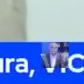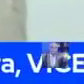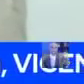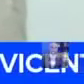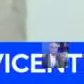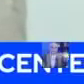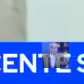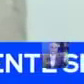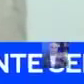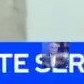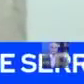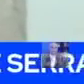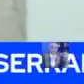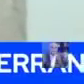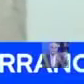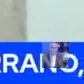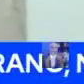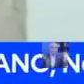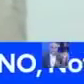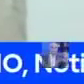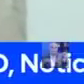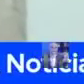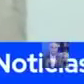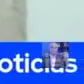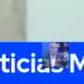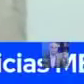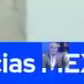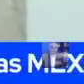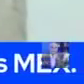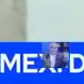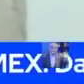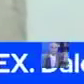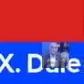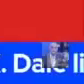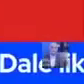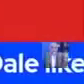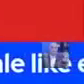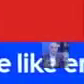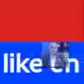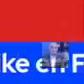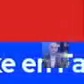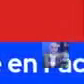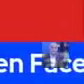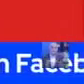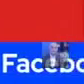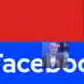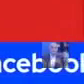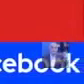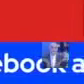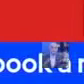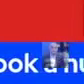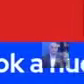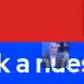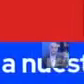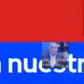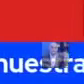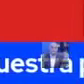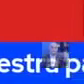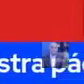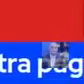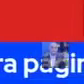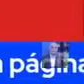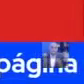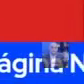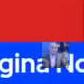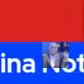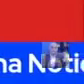jóvenes sin experiencia, adultos mayores, gente con capacidades diferentes o gente de la comunidad LGTB. Entonces,